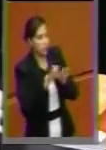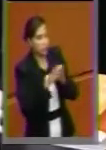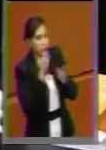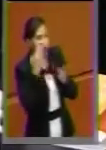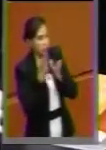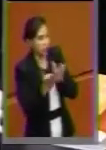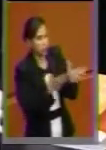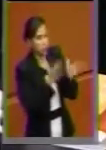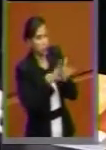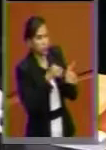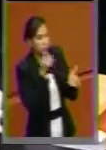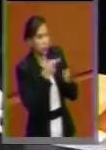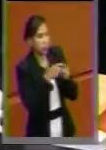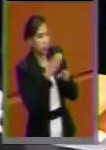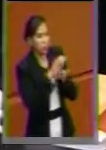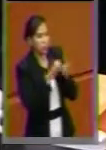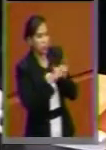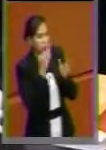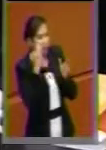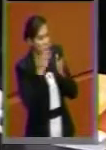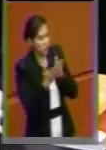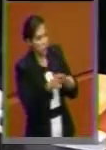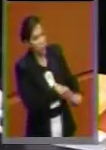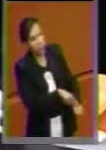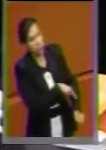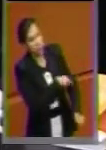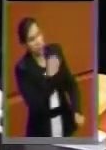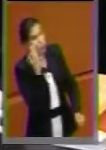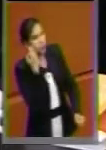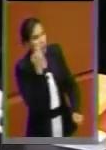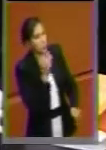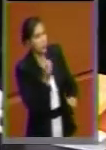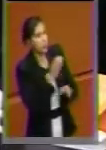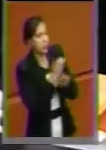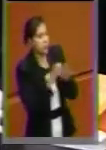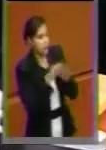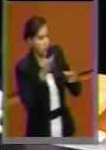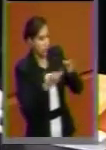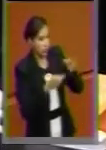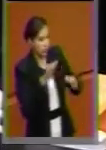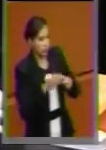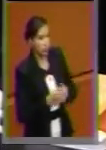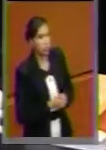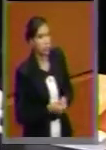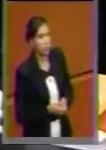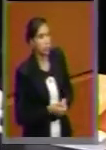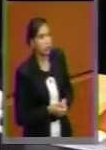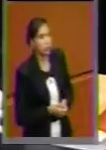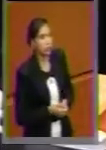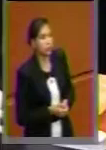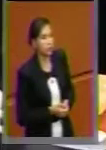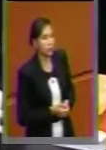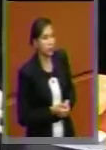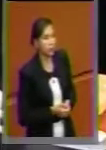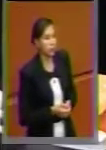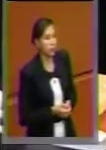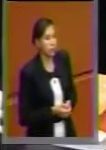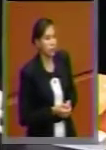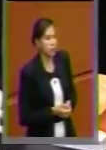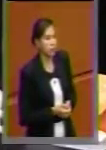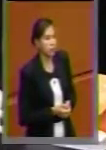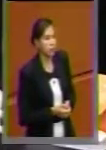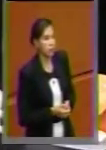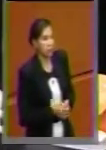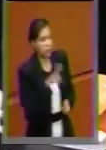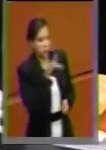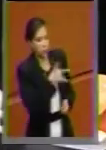golpeaba para hacer la sentencia ya sabíamos prácticamente hasta cómo iba a salir lógico perdón en la sentencia todo eso